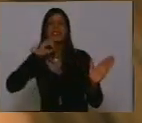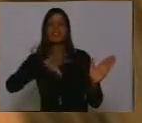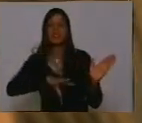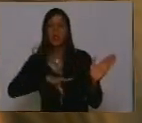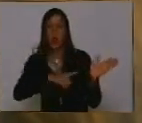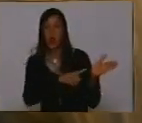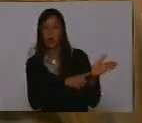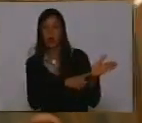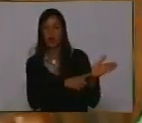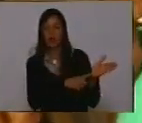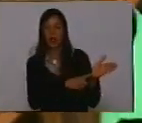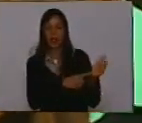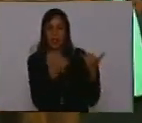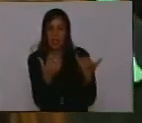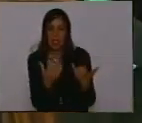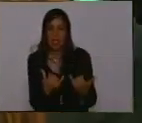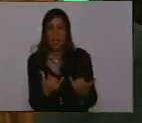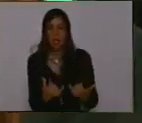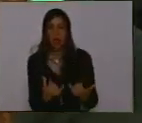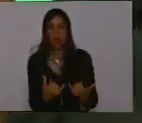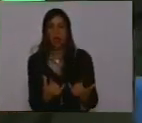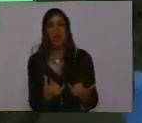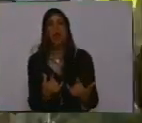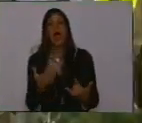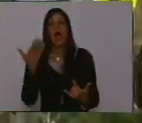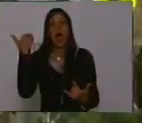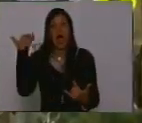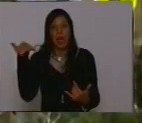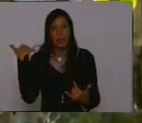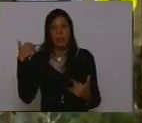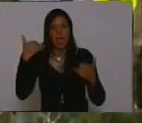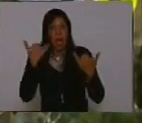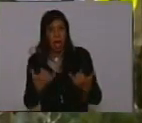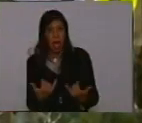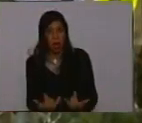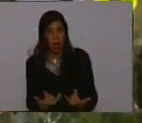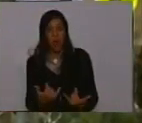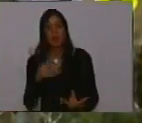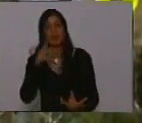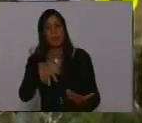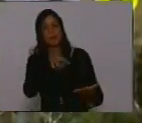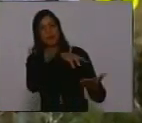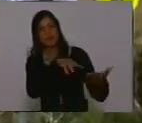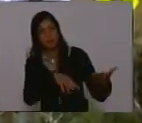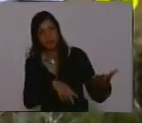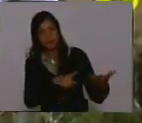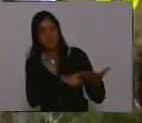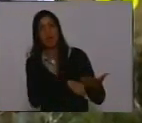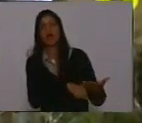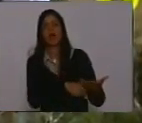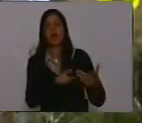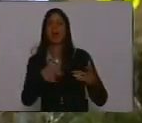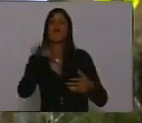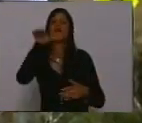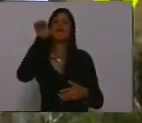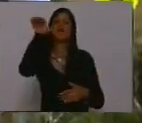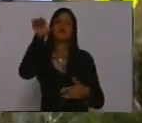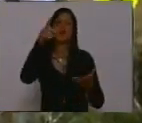se plantea el presente y nos convoca a todos y a todas a construir nuestro